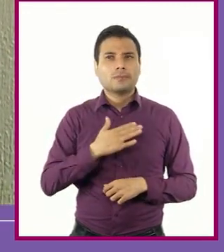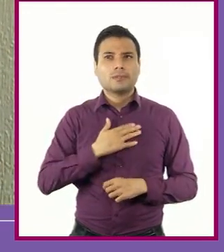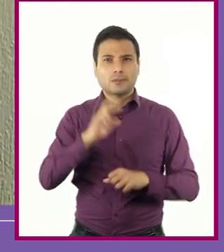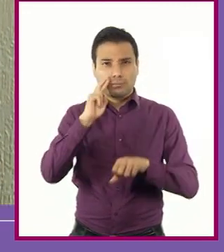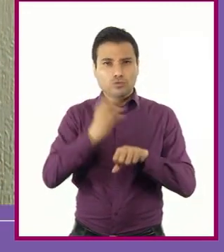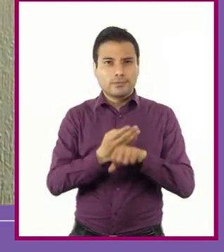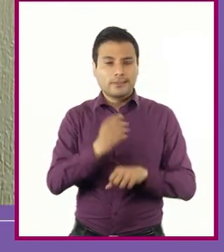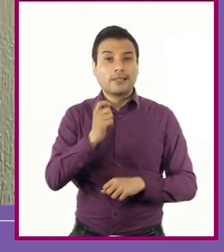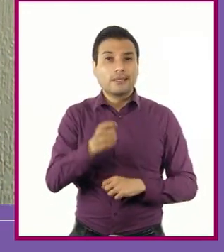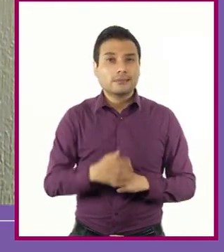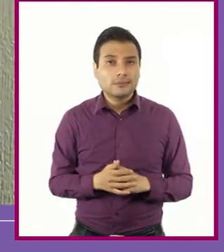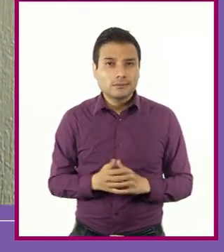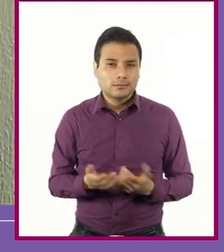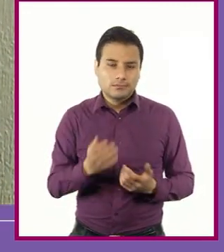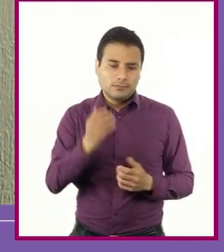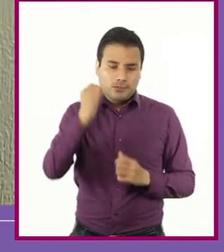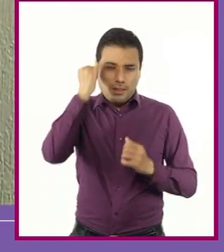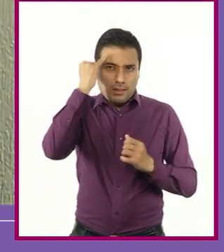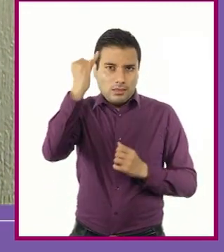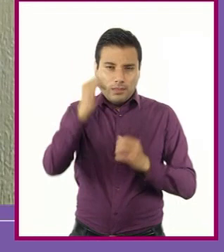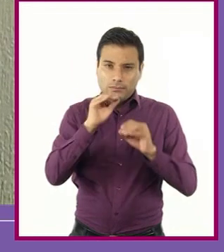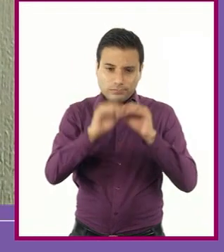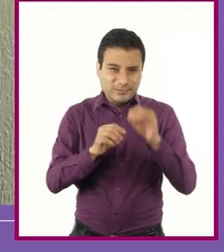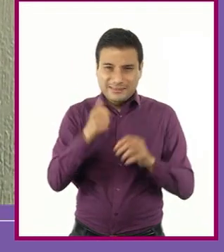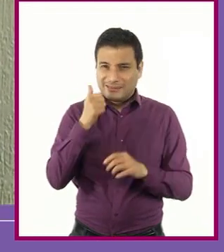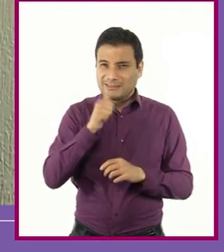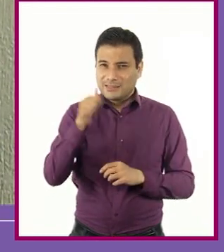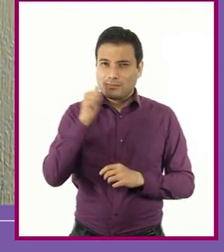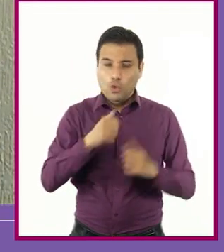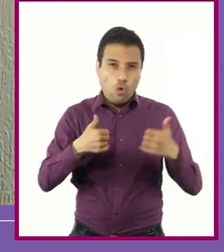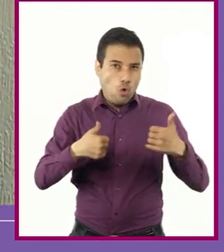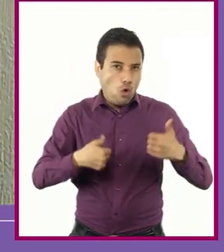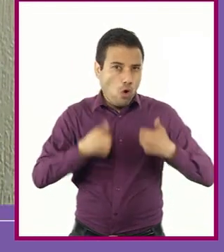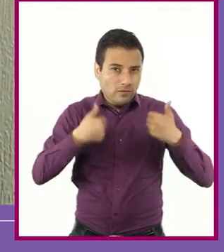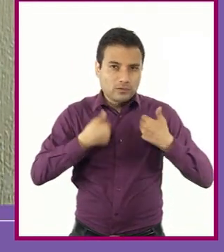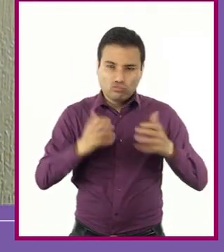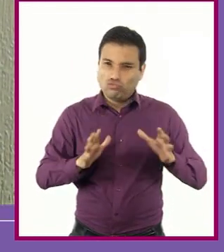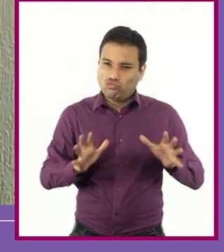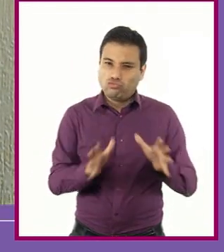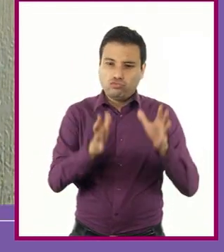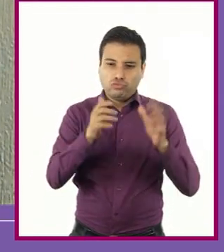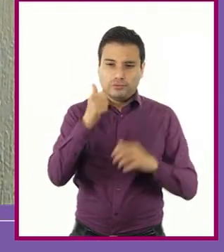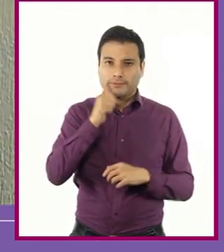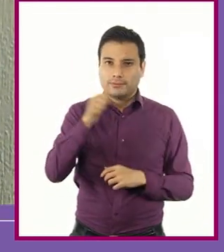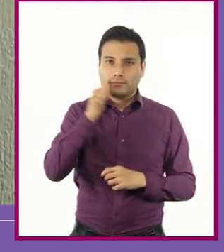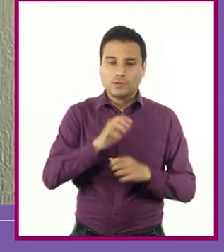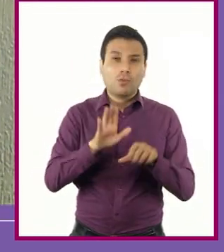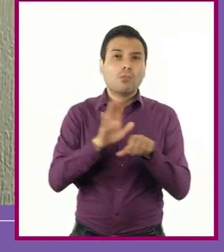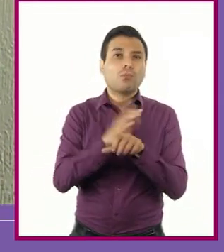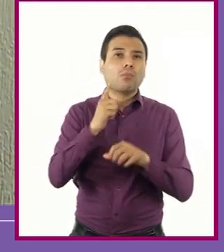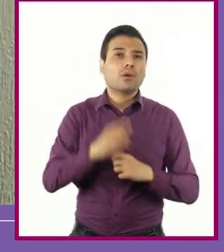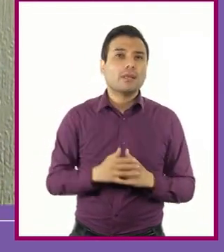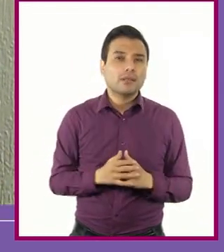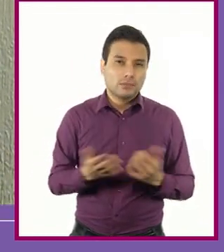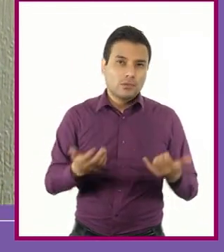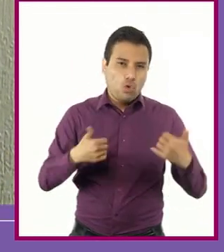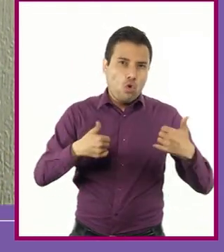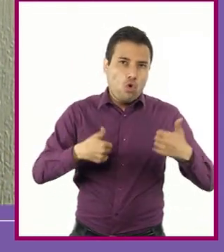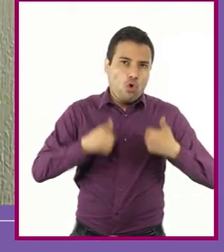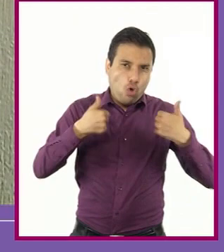ser creativa y centrada totalmente en los jóvenes, pues somos vistos como actores